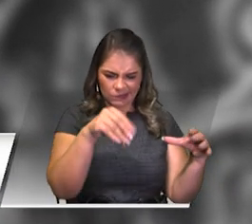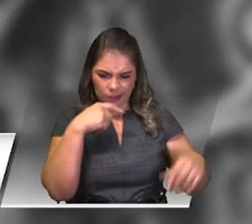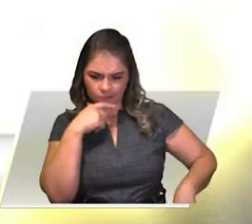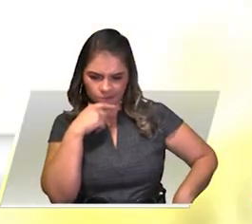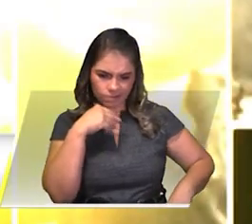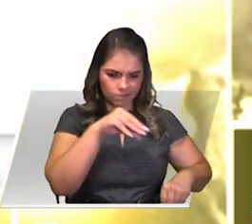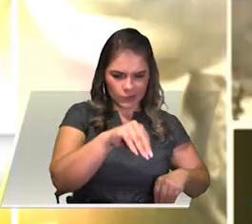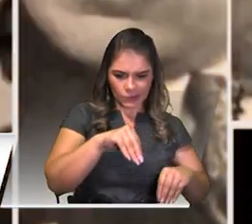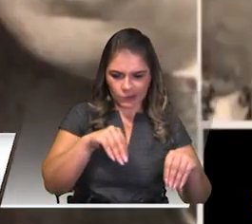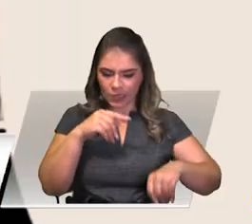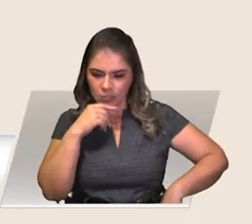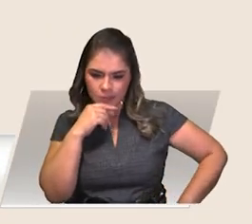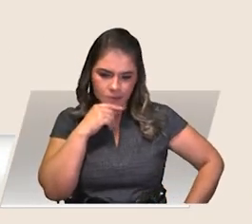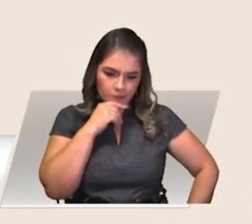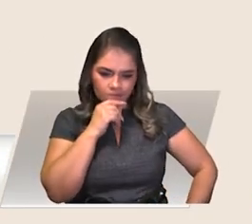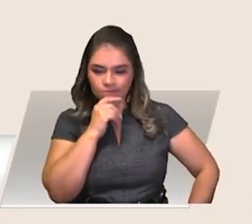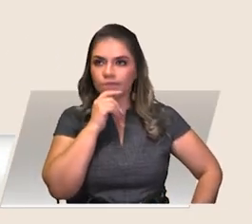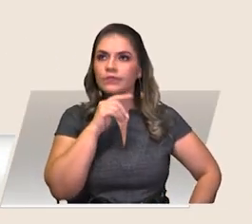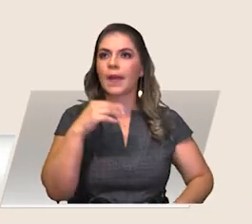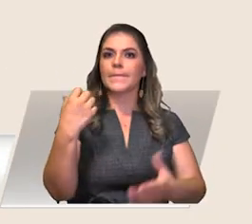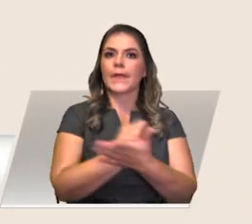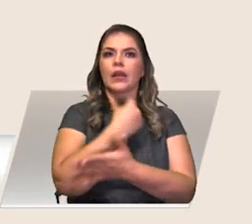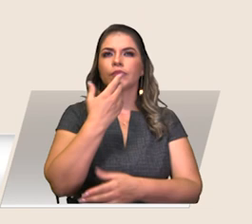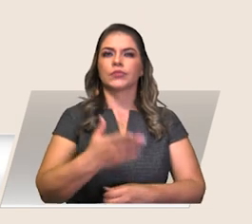memoria dorada del ajedrez.